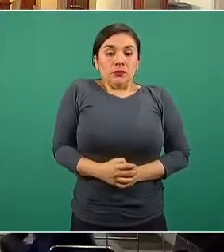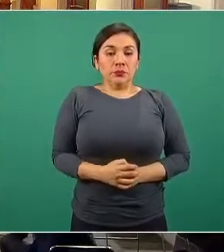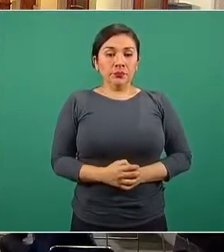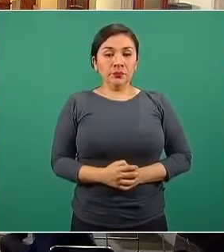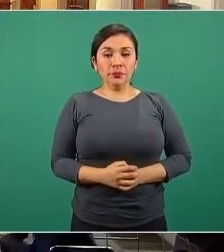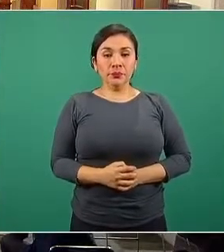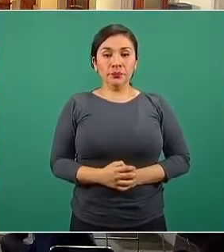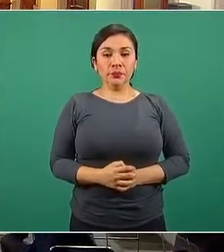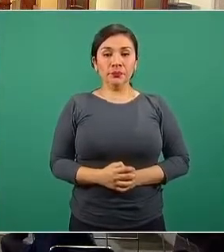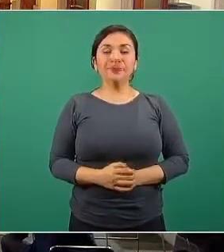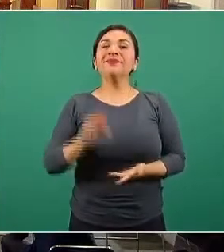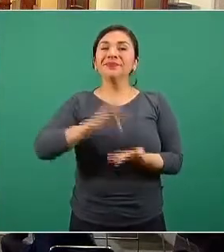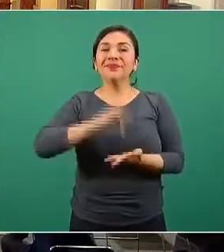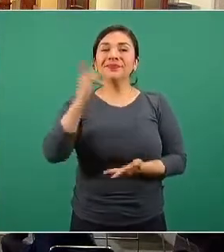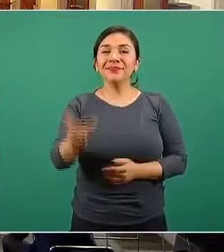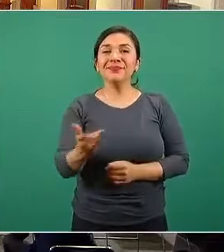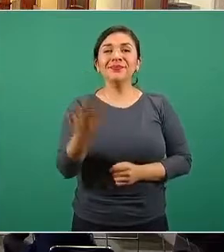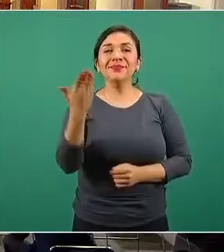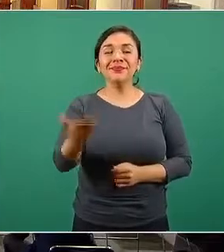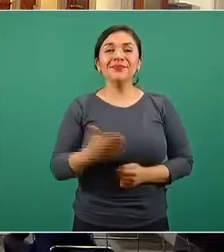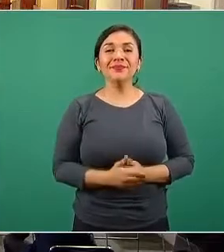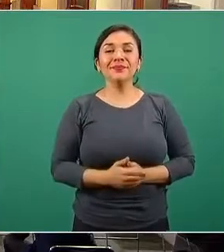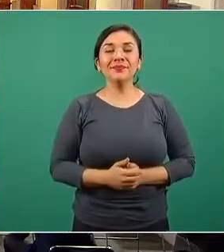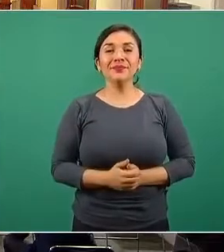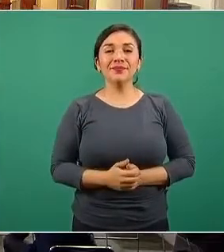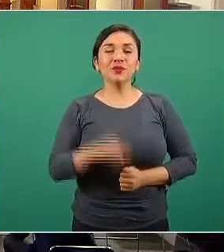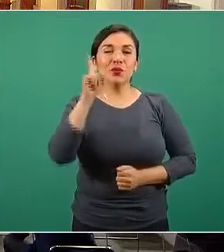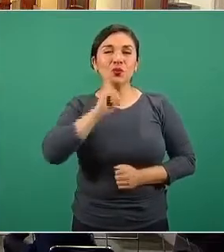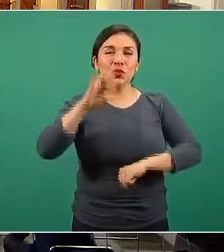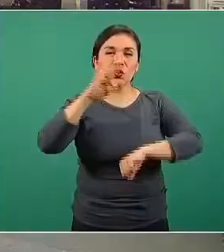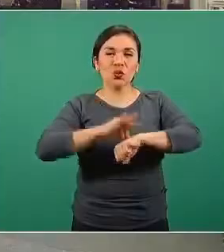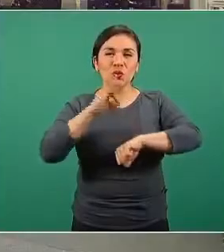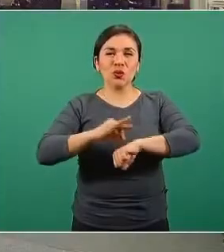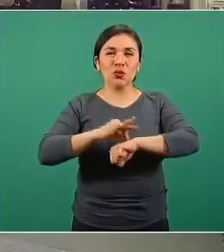Gracias. Muchas gracias, doctora